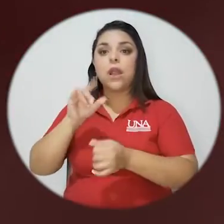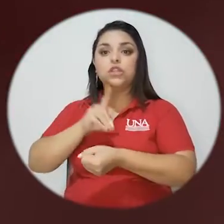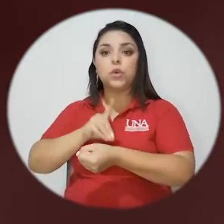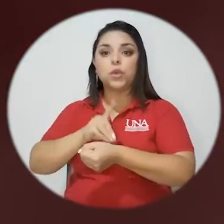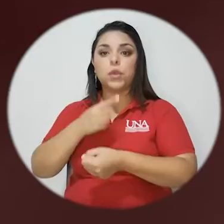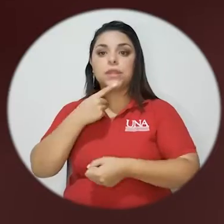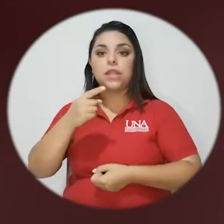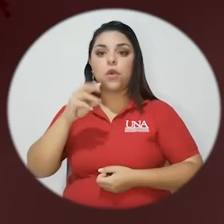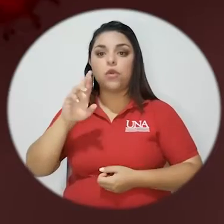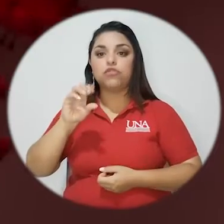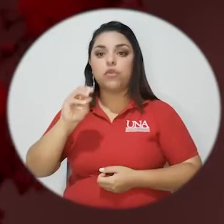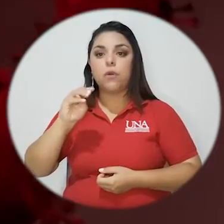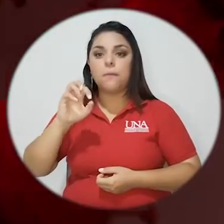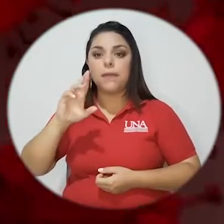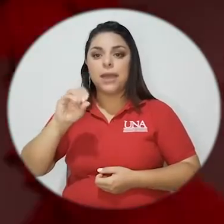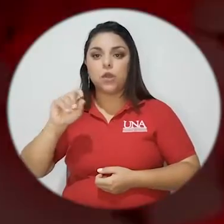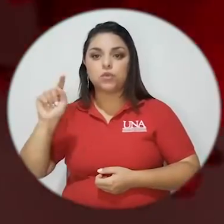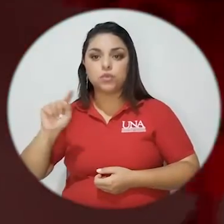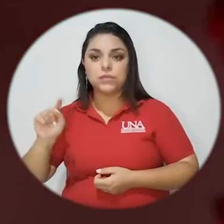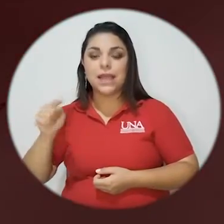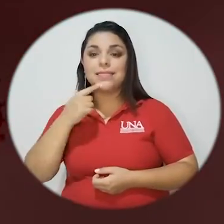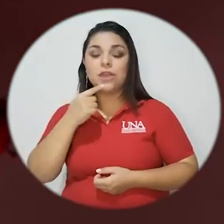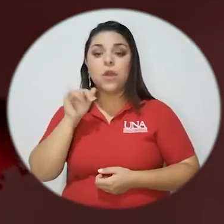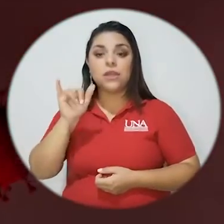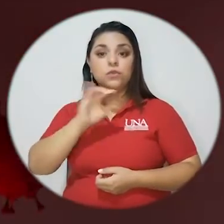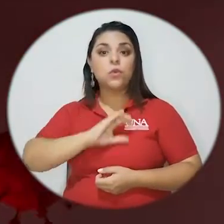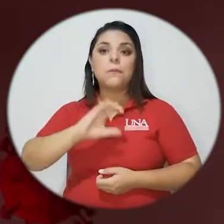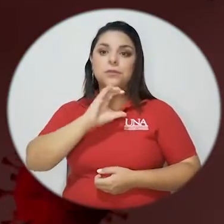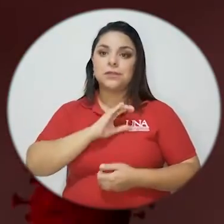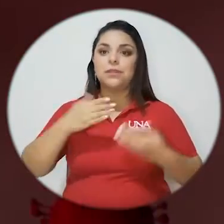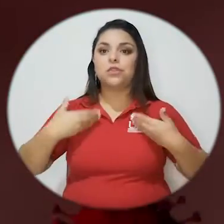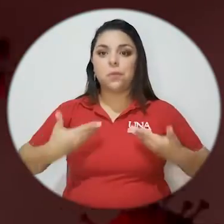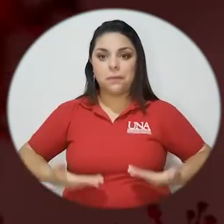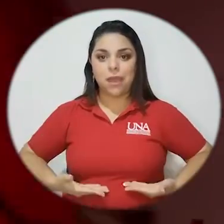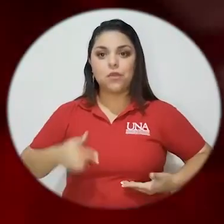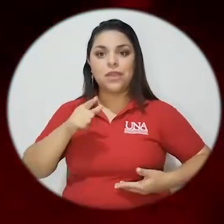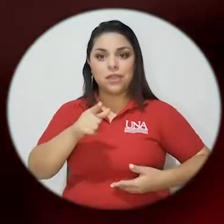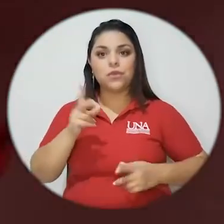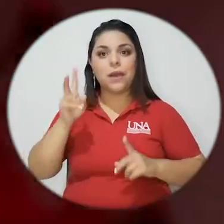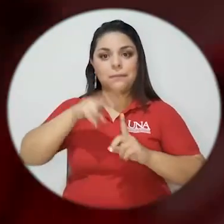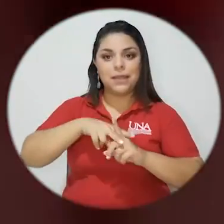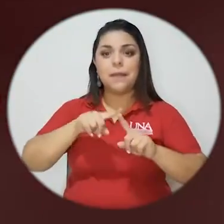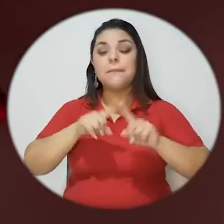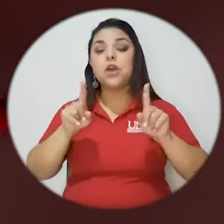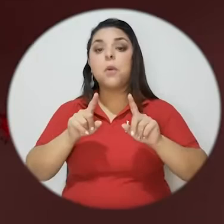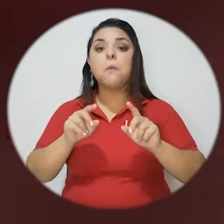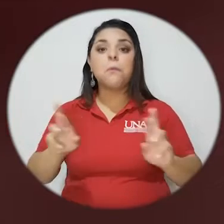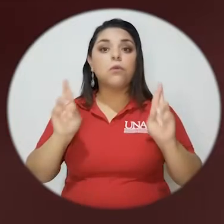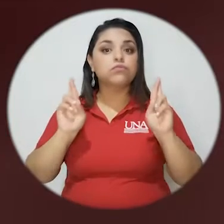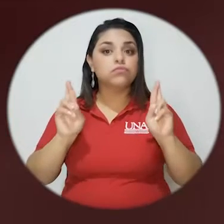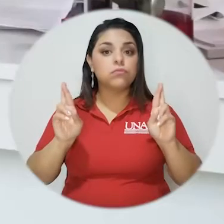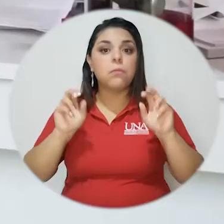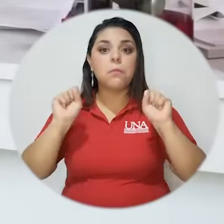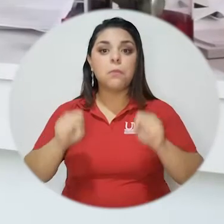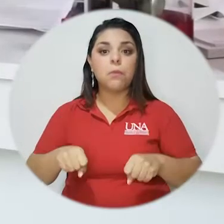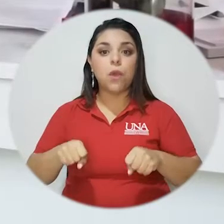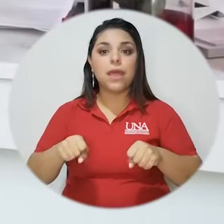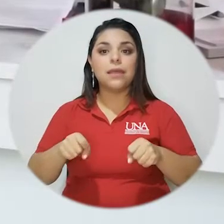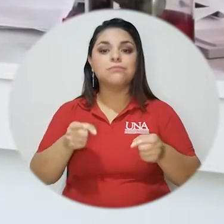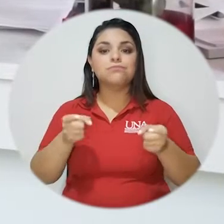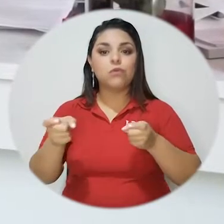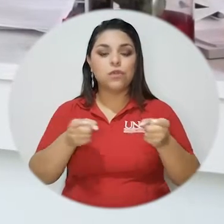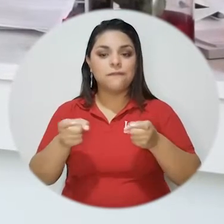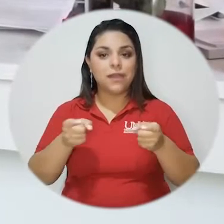Zúñiga, eso es comportamiento humano. O sea, eso tiene que ver, pero por dicha es modificable. Lo que nosotros estamos